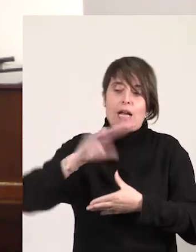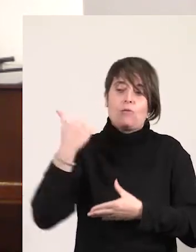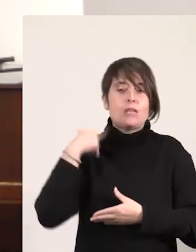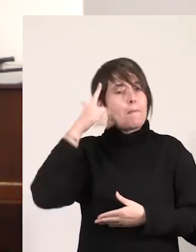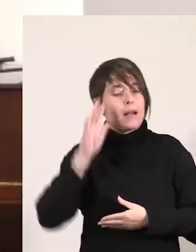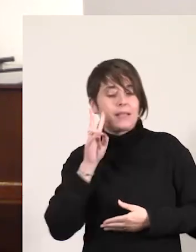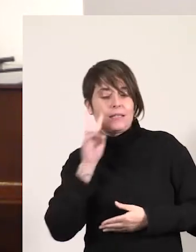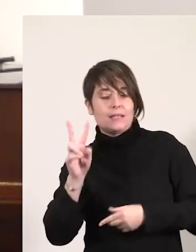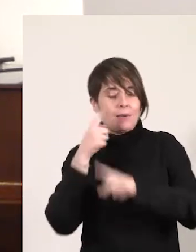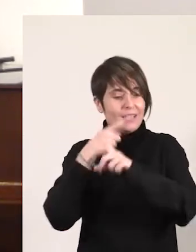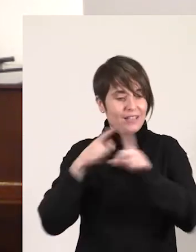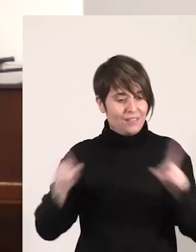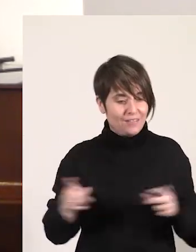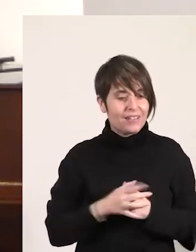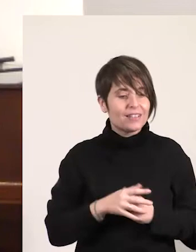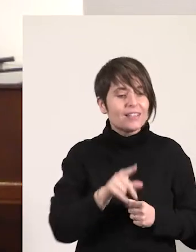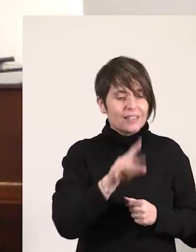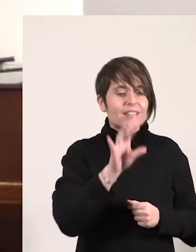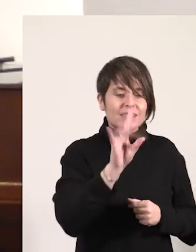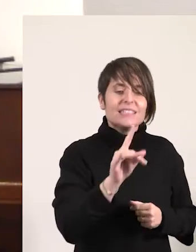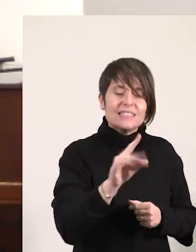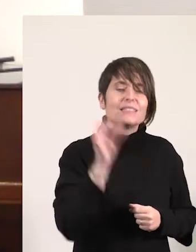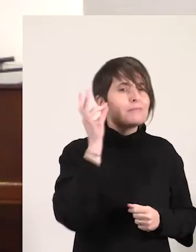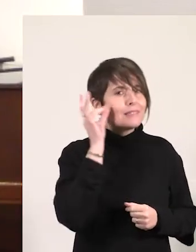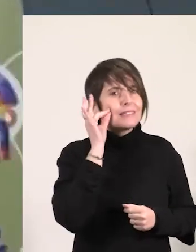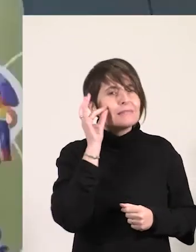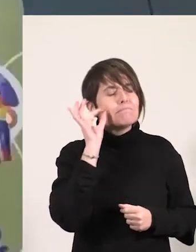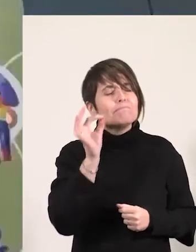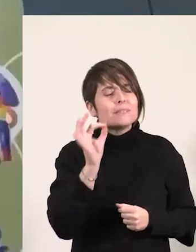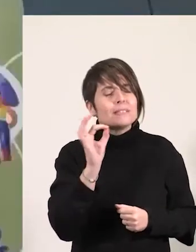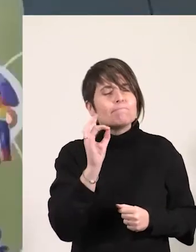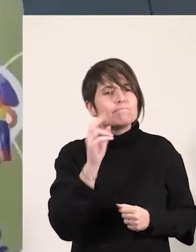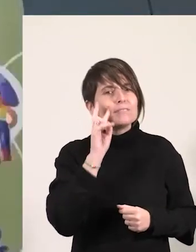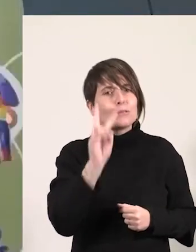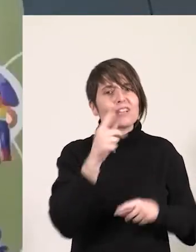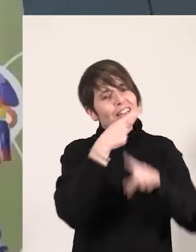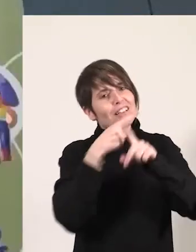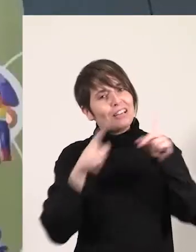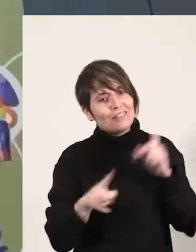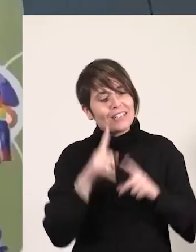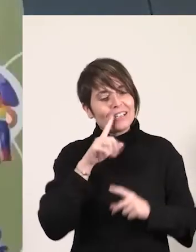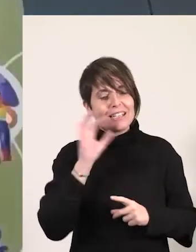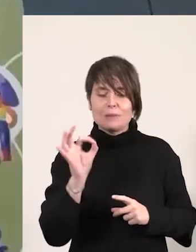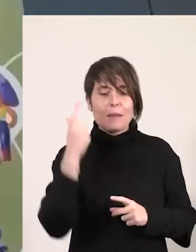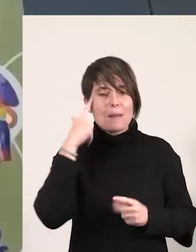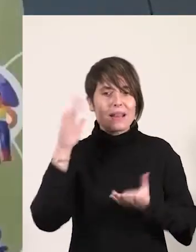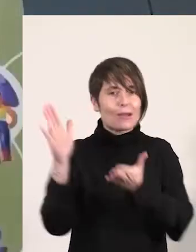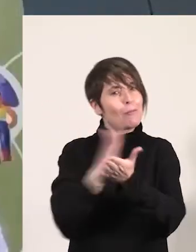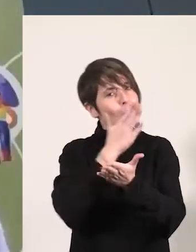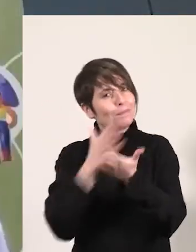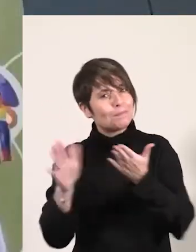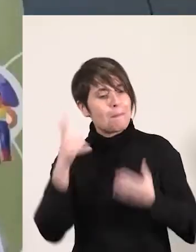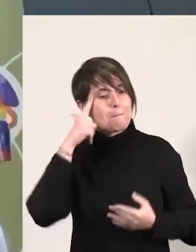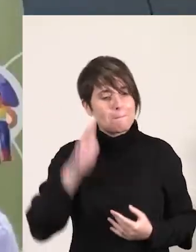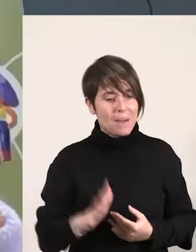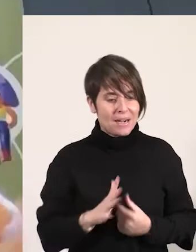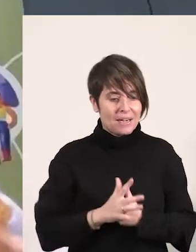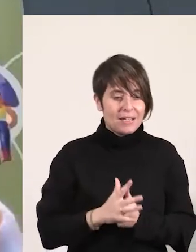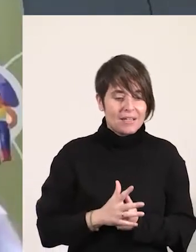americano, se te lee un poco de otra manera. Se lee de otra manera, ¿eh? Es curioso, se lee de otra manera. Tenemos como